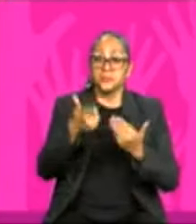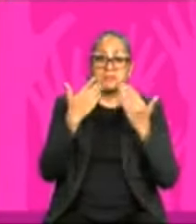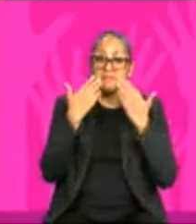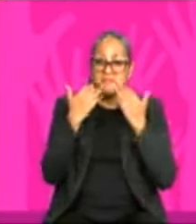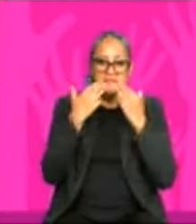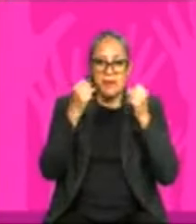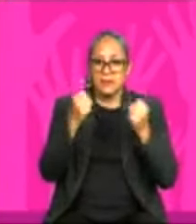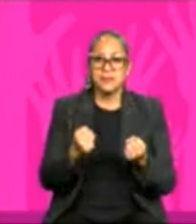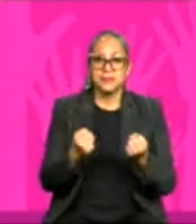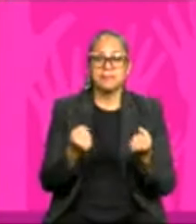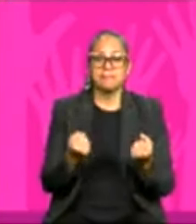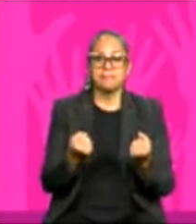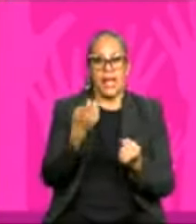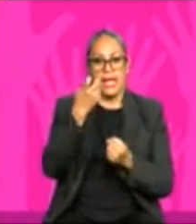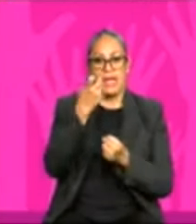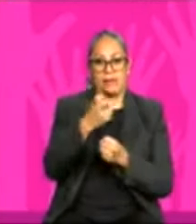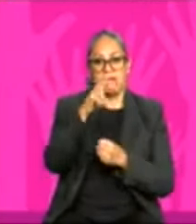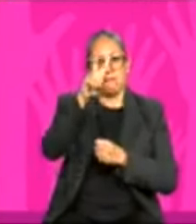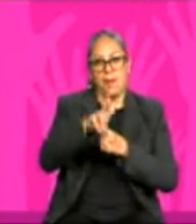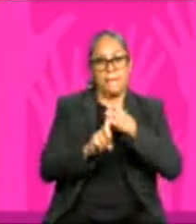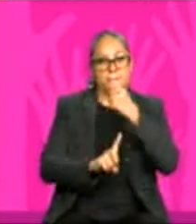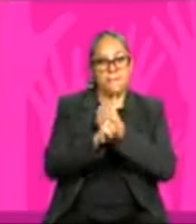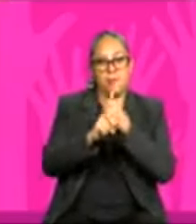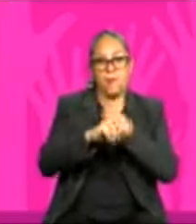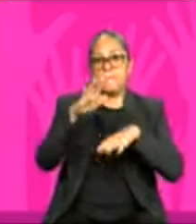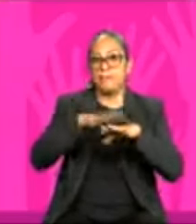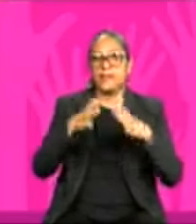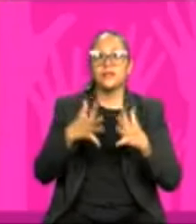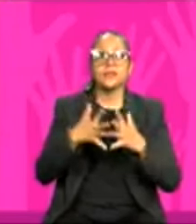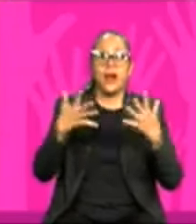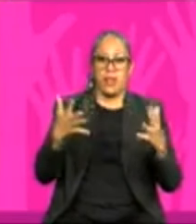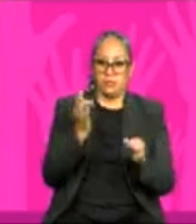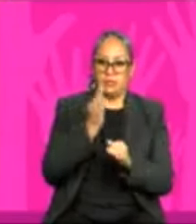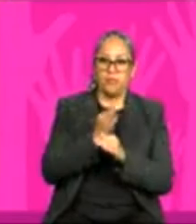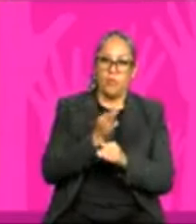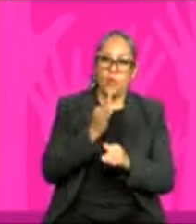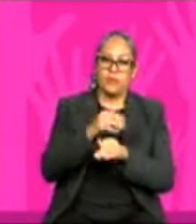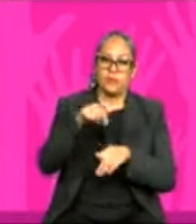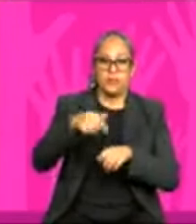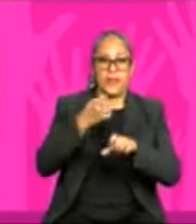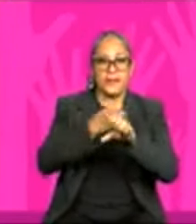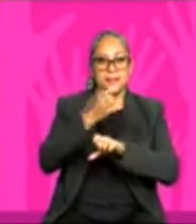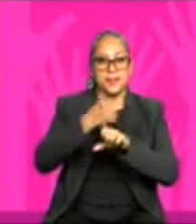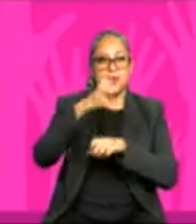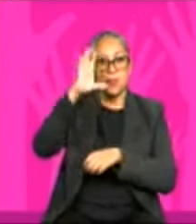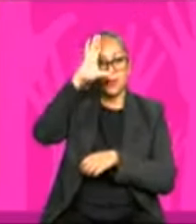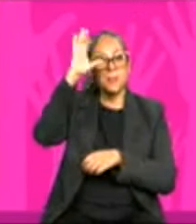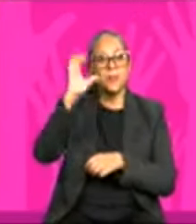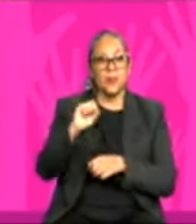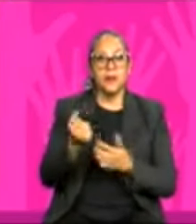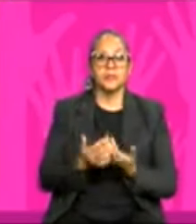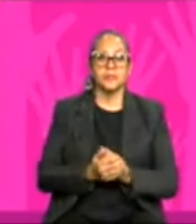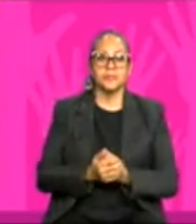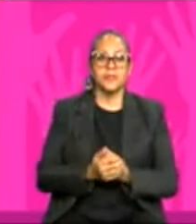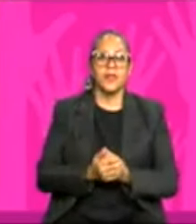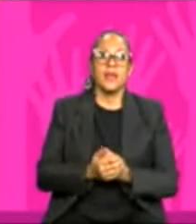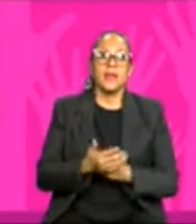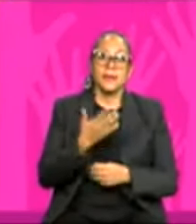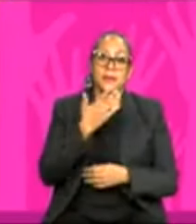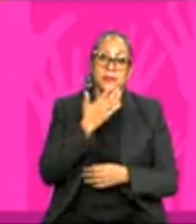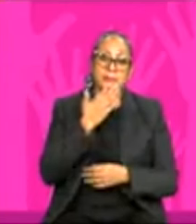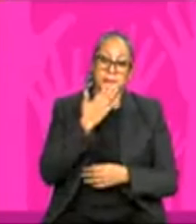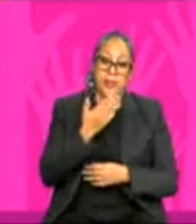es sin duda uno de los problemas más grandes que tenemos actualmente en el estado de Morelos. Y por supuesto que será